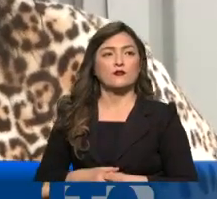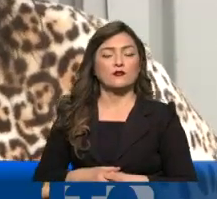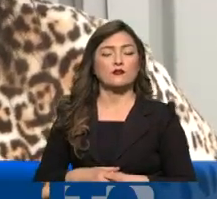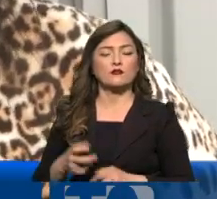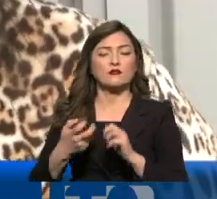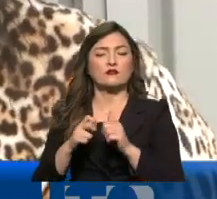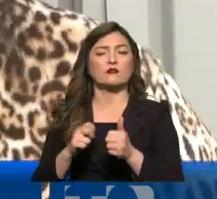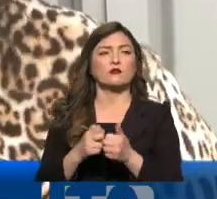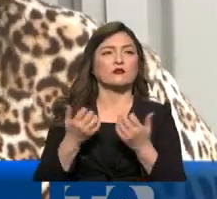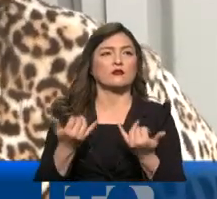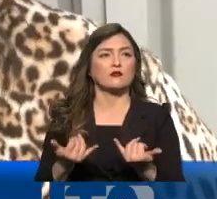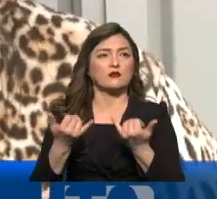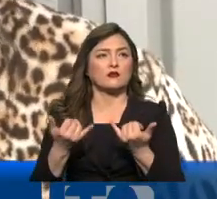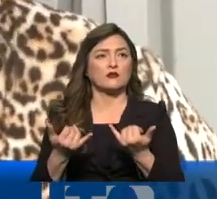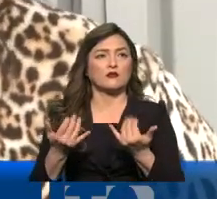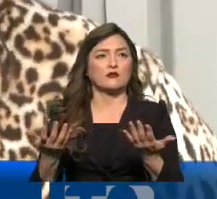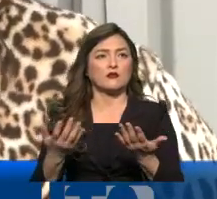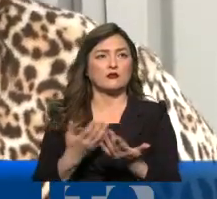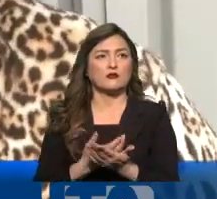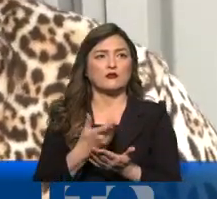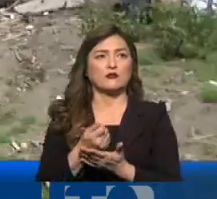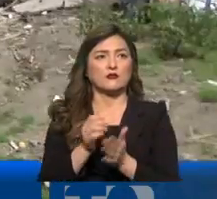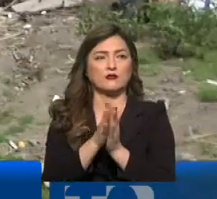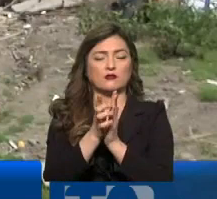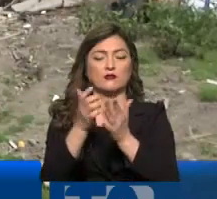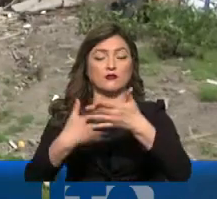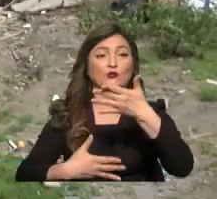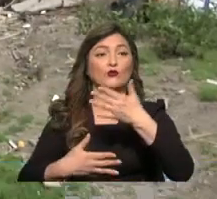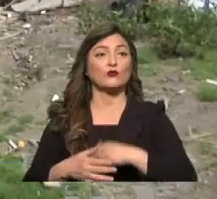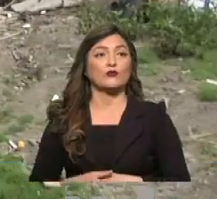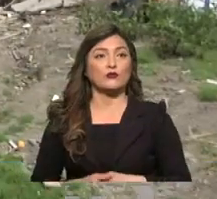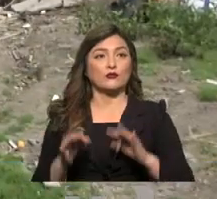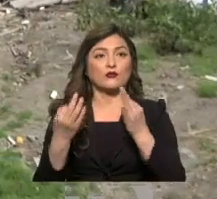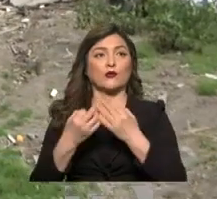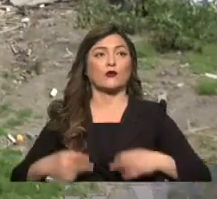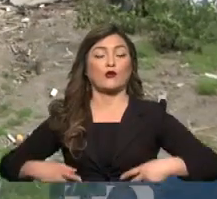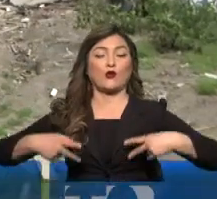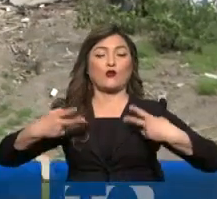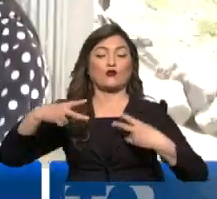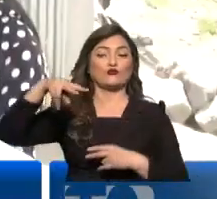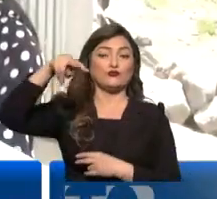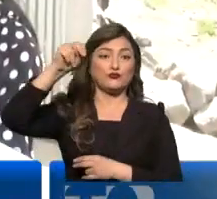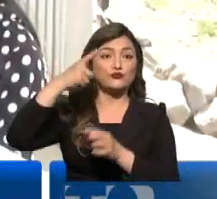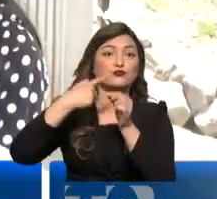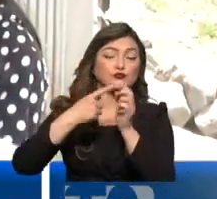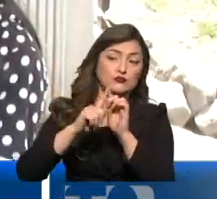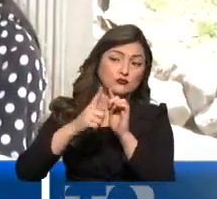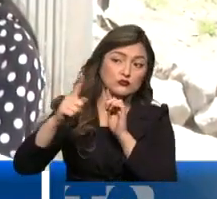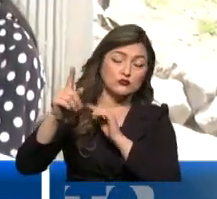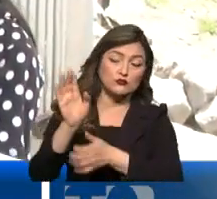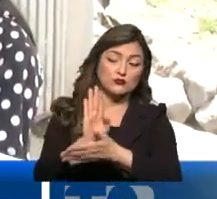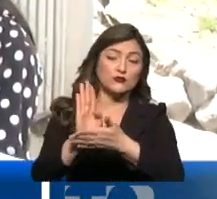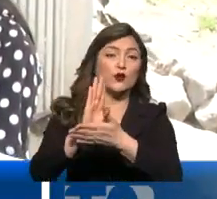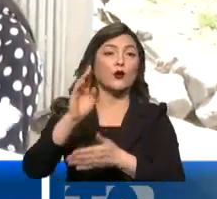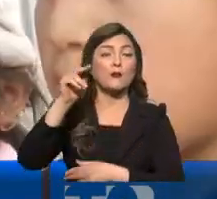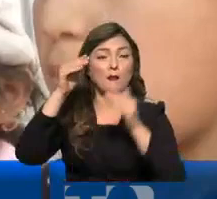hay, o sea, no hay más que todo para comprar lista de útiles. La familia habita en las periferias del norte de la ciudad de Quito, en el barrio